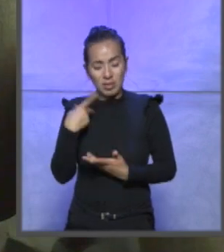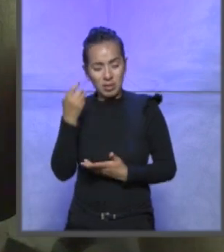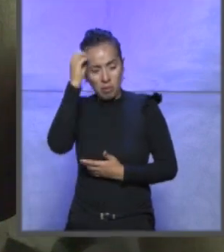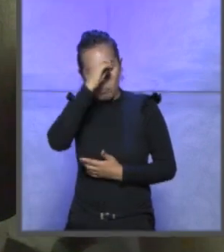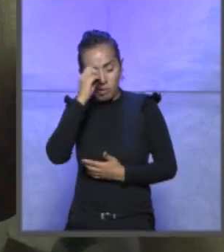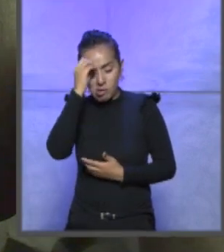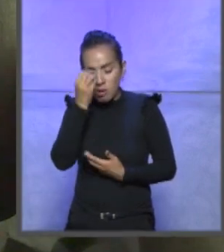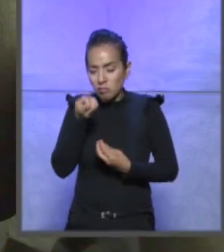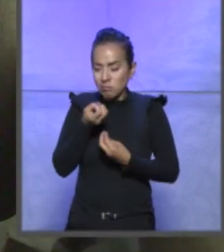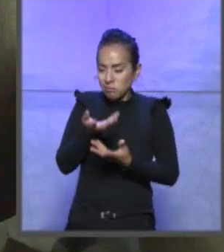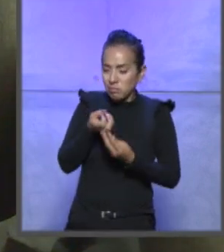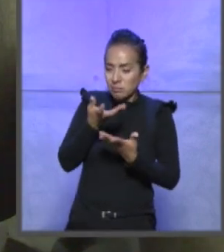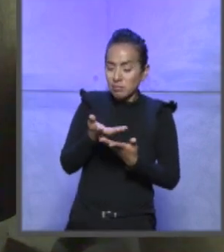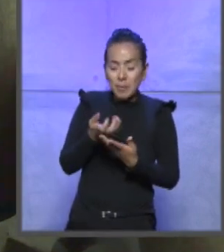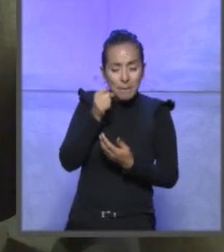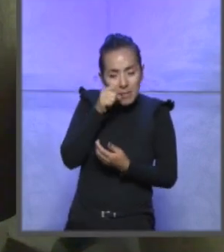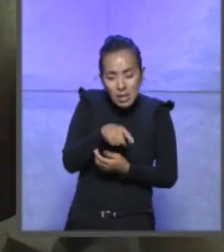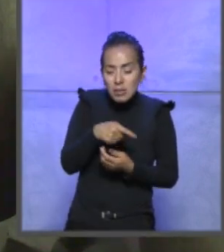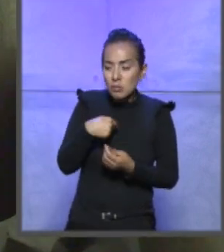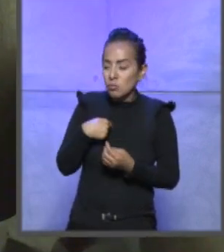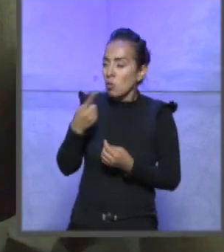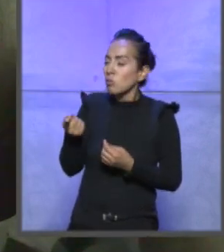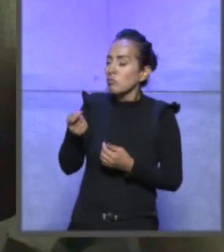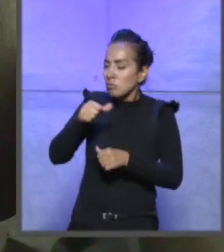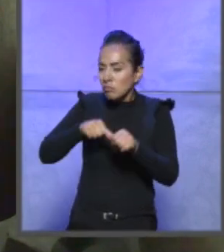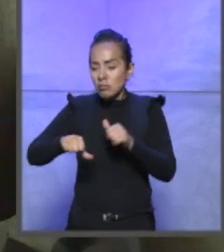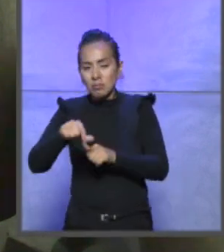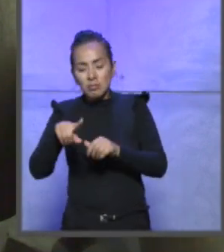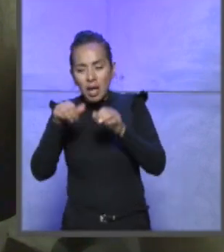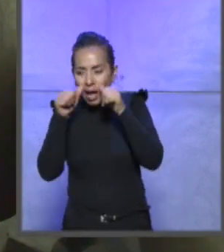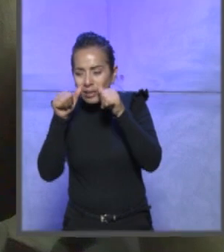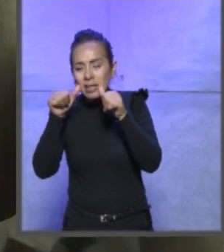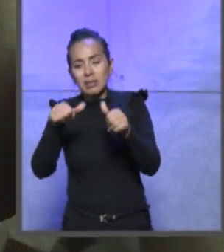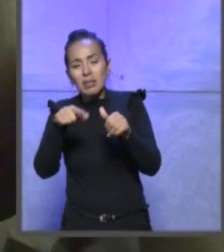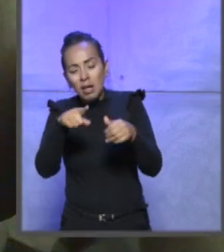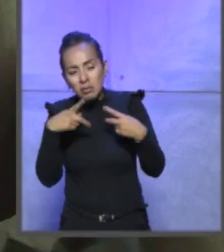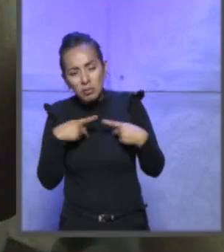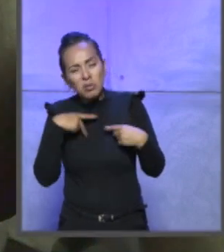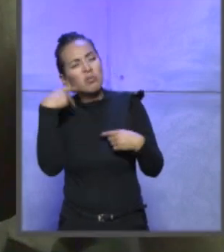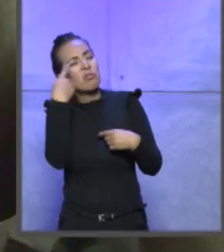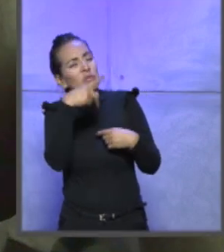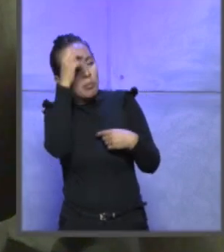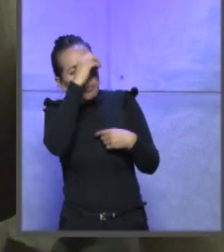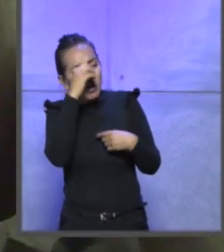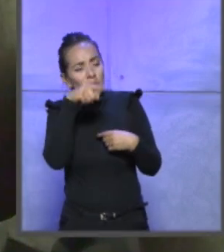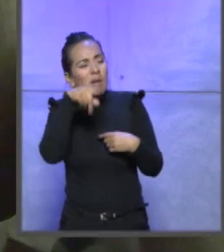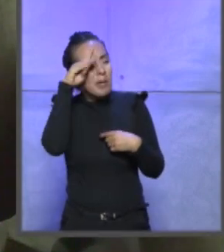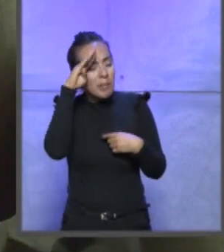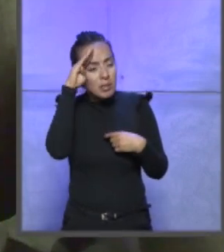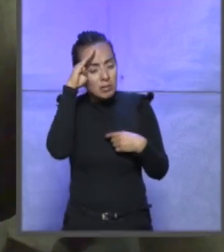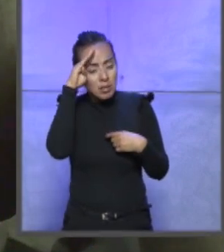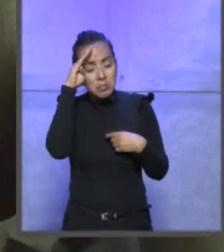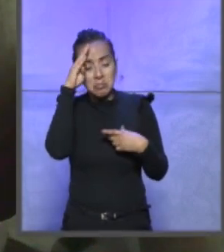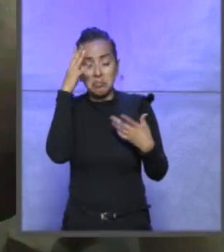y escuchar a los otros, a la otra parte, sus argumentos. Y efectivamente, como ustedes lo dijeron, no tenemos que estar